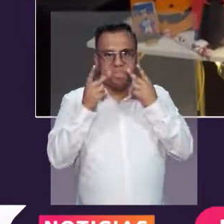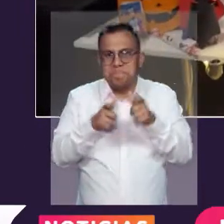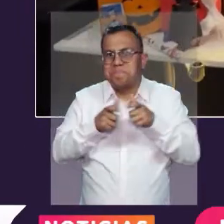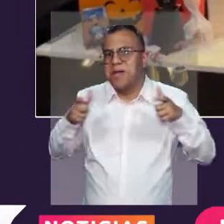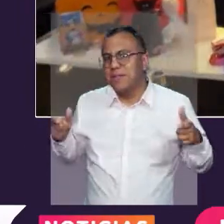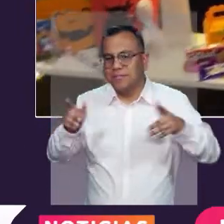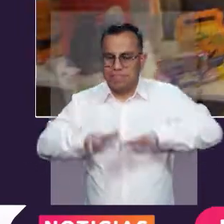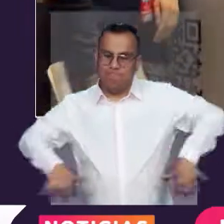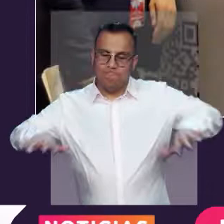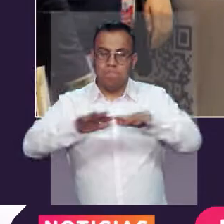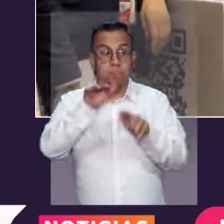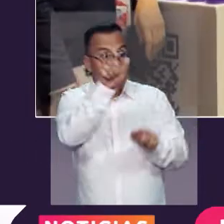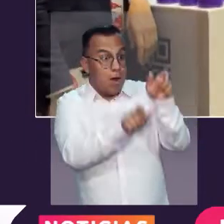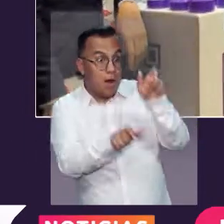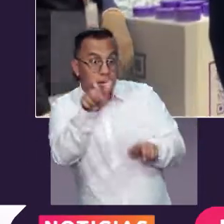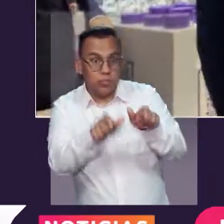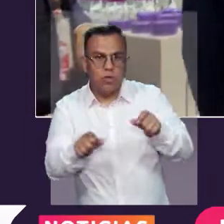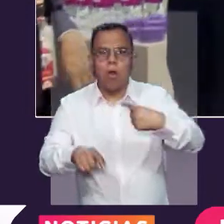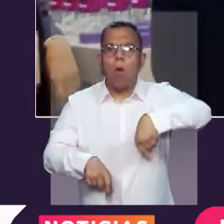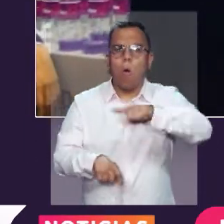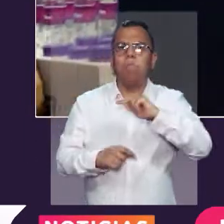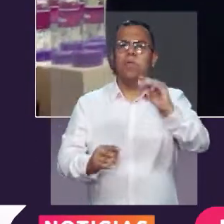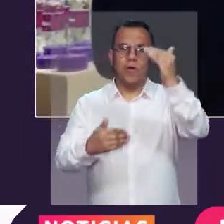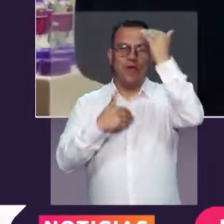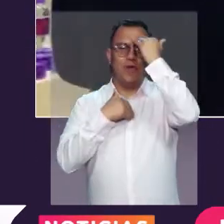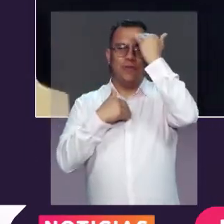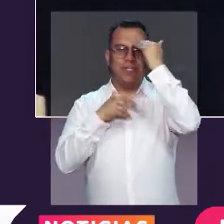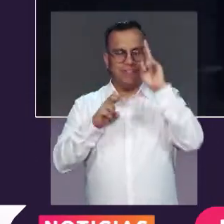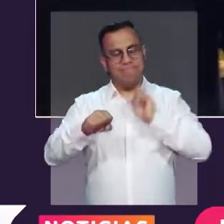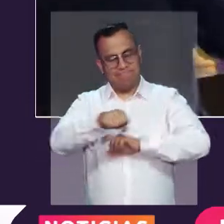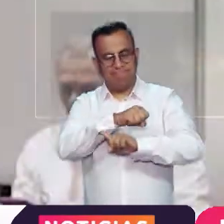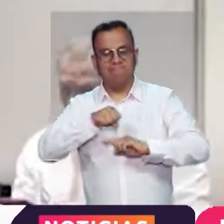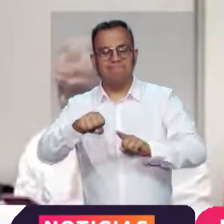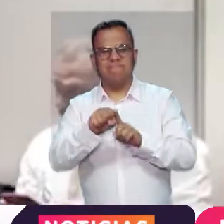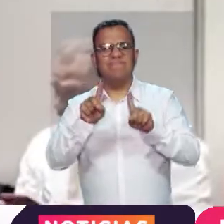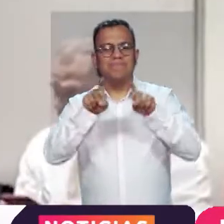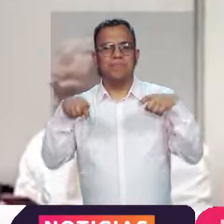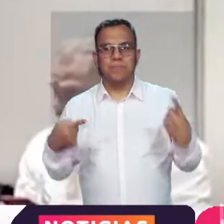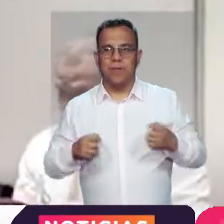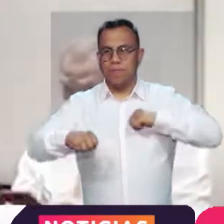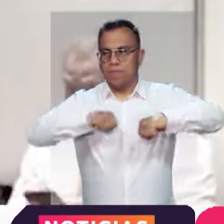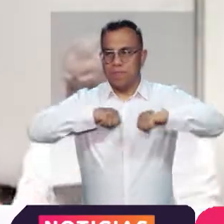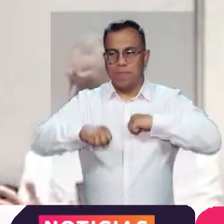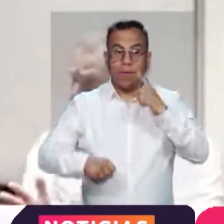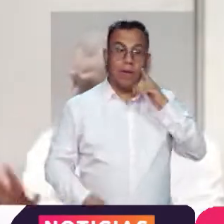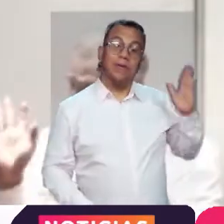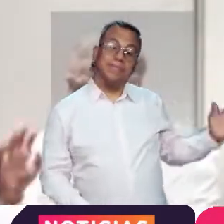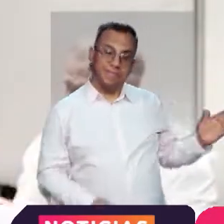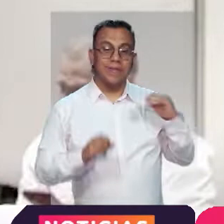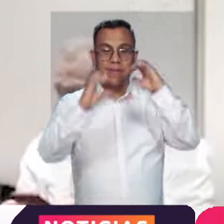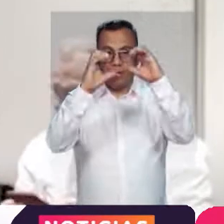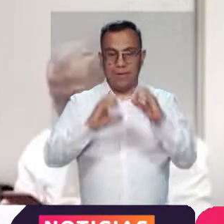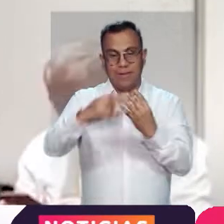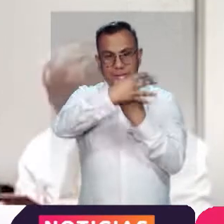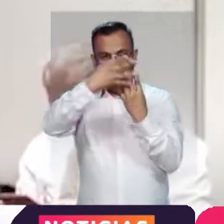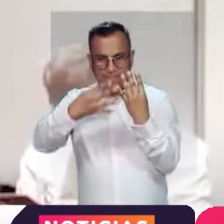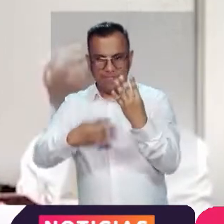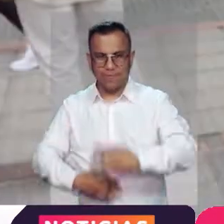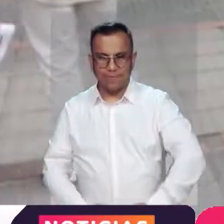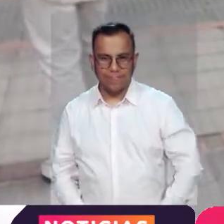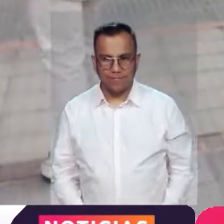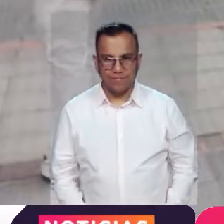más y que las personas tengan como conciencia también social acerca de este movimiento que es la Cámara de Comerciantes LGBT.